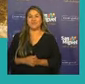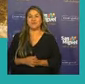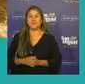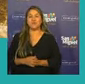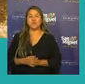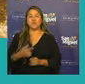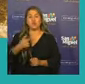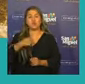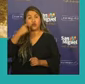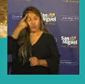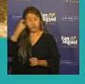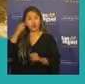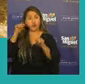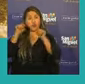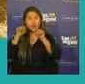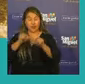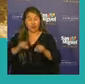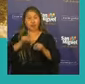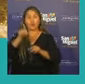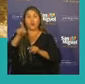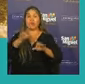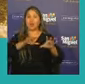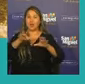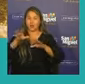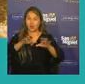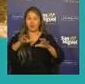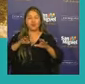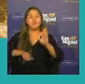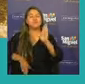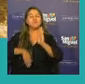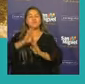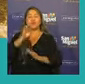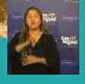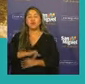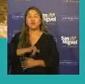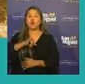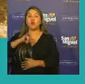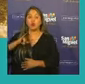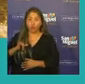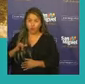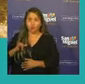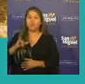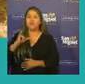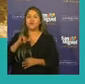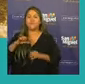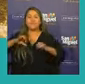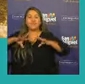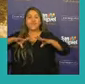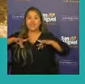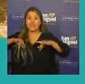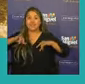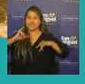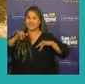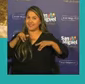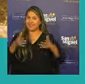Y yo creo que esto es una de las cosas que más orgullo y más feliz nos pone,